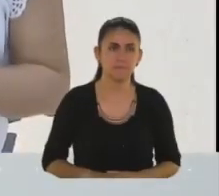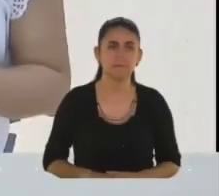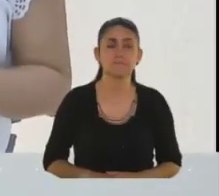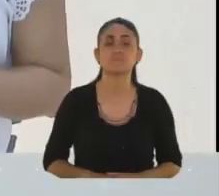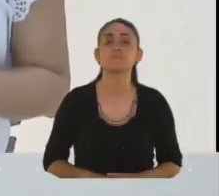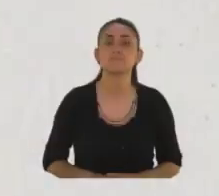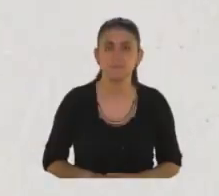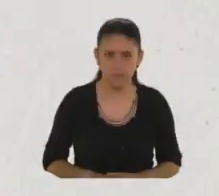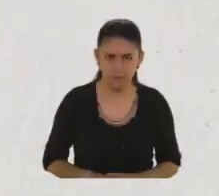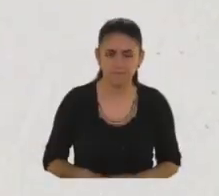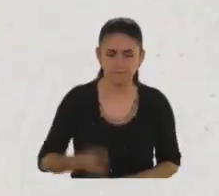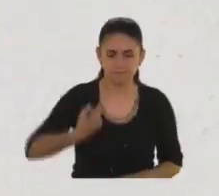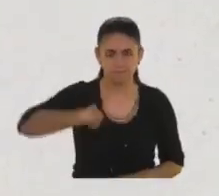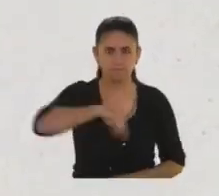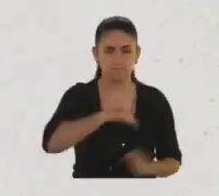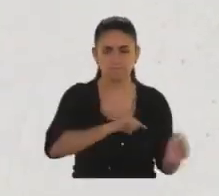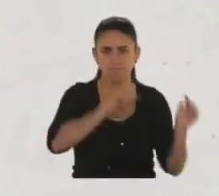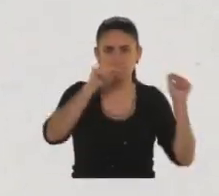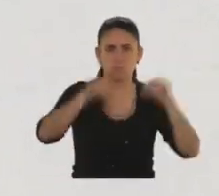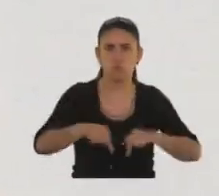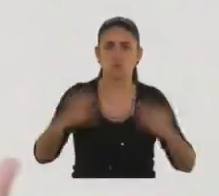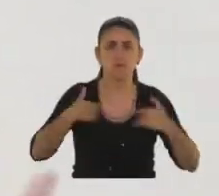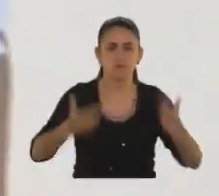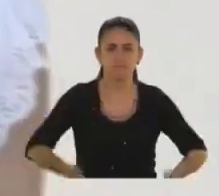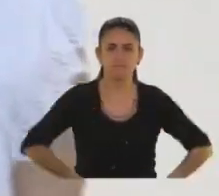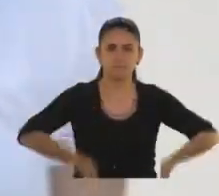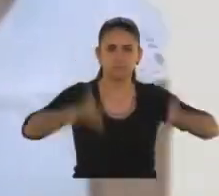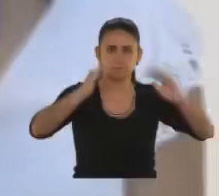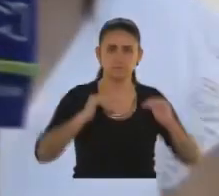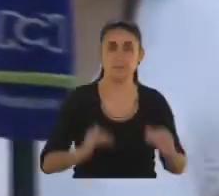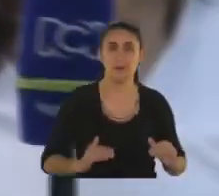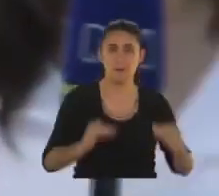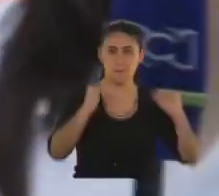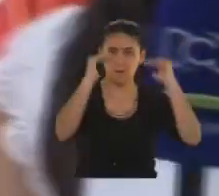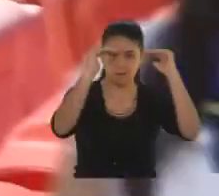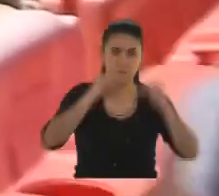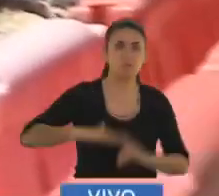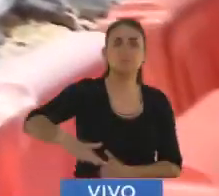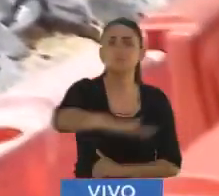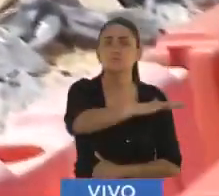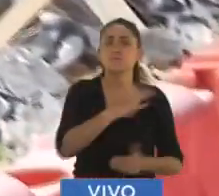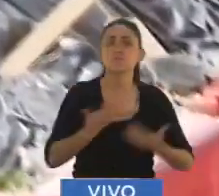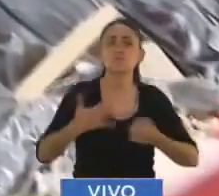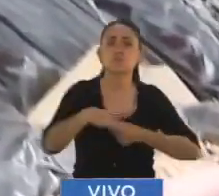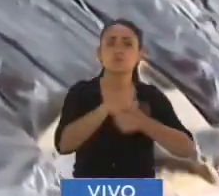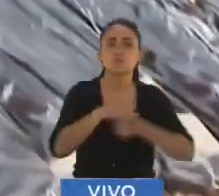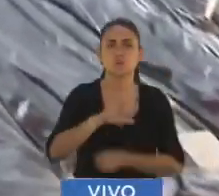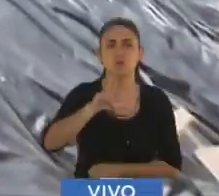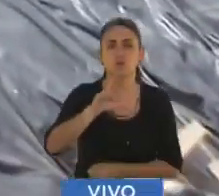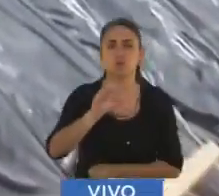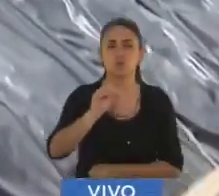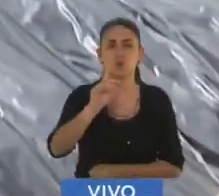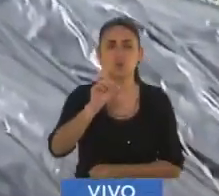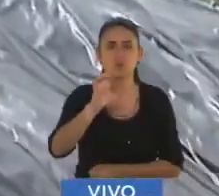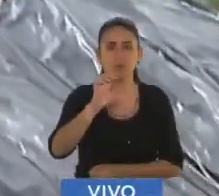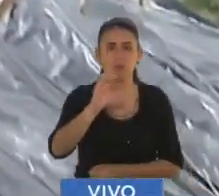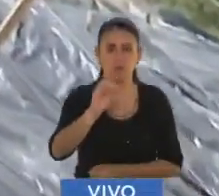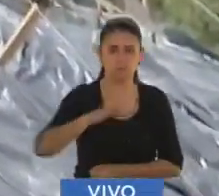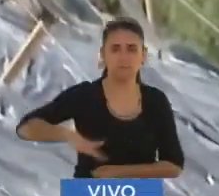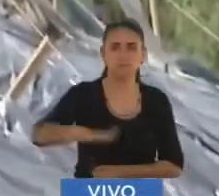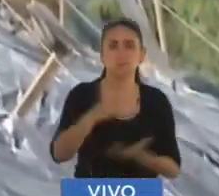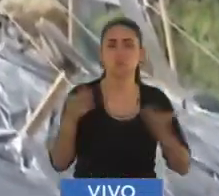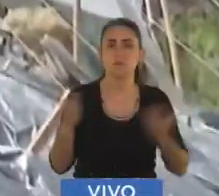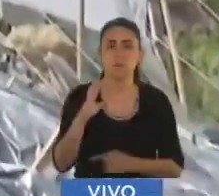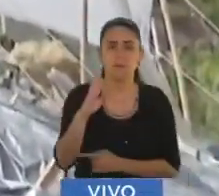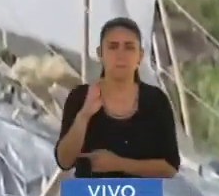Pues miren, nos hemos trasladado hasta el conjunto residencial Atavanza, ubicado en el barrio Rodeo Alto, en Belén, aquí